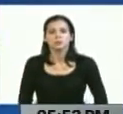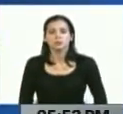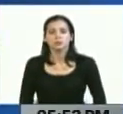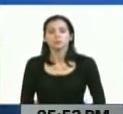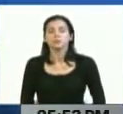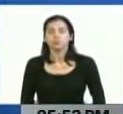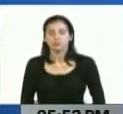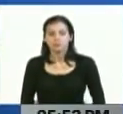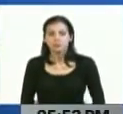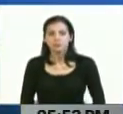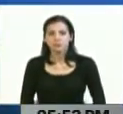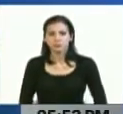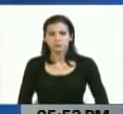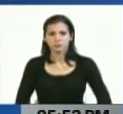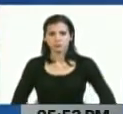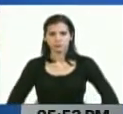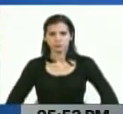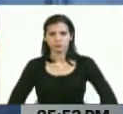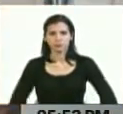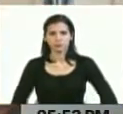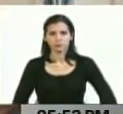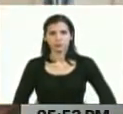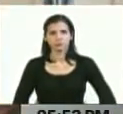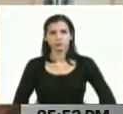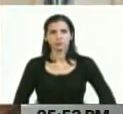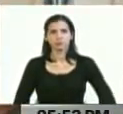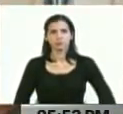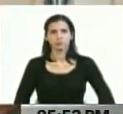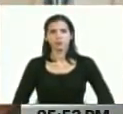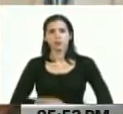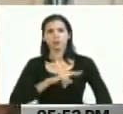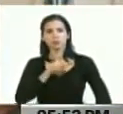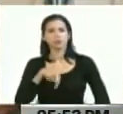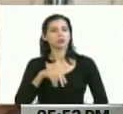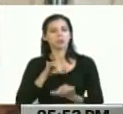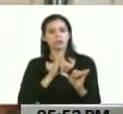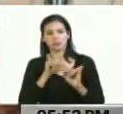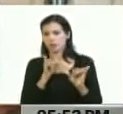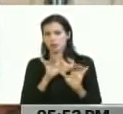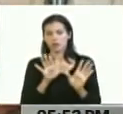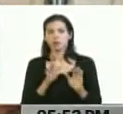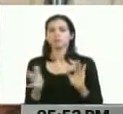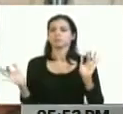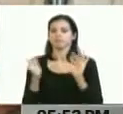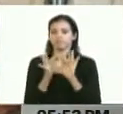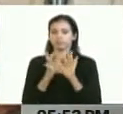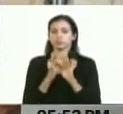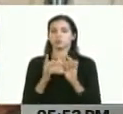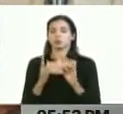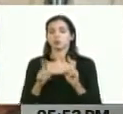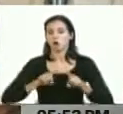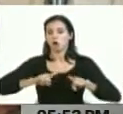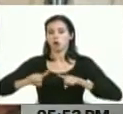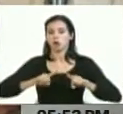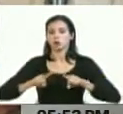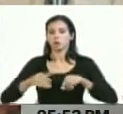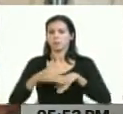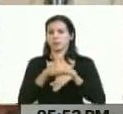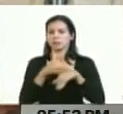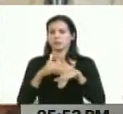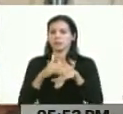Sí, con respecto a eso, ya nosotros hicimos coordinaciones con el Ministerio y se